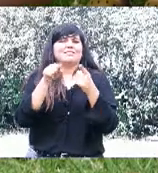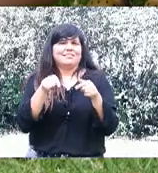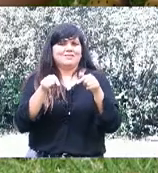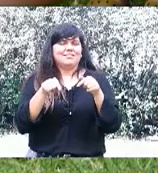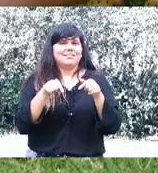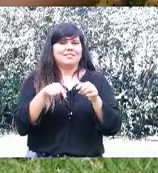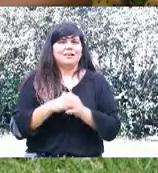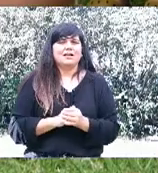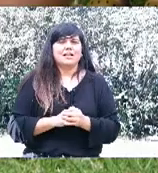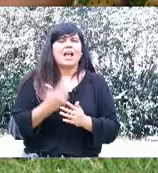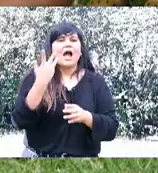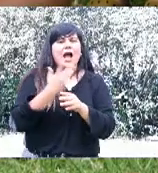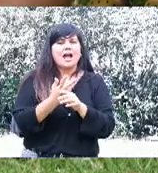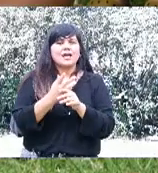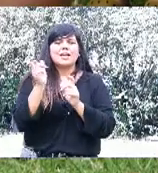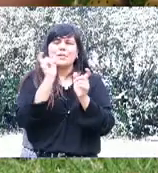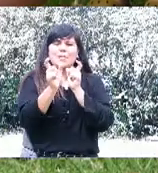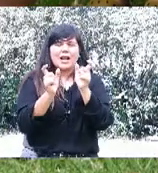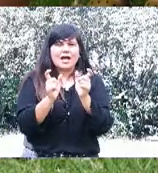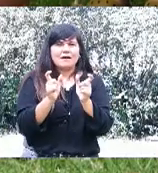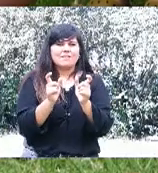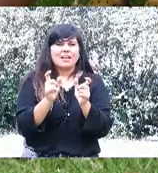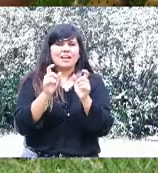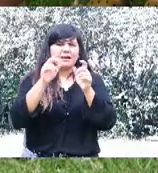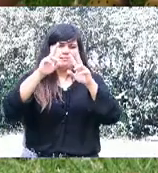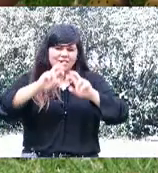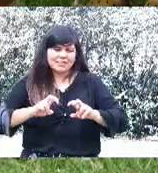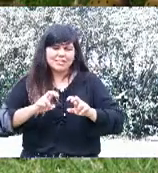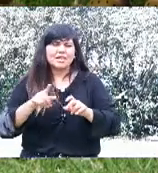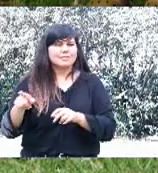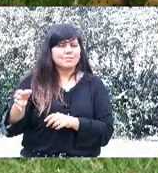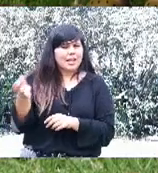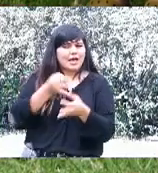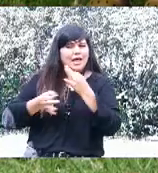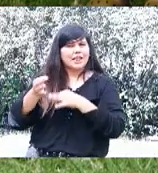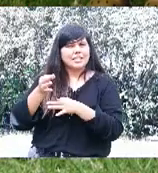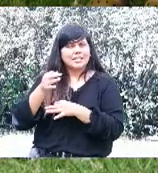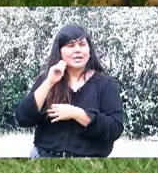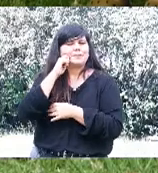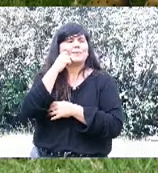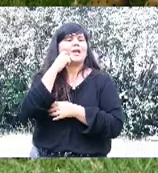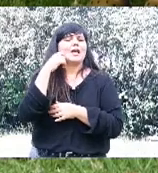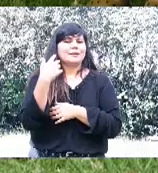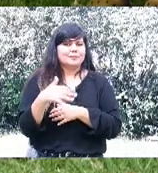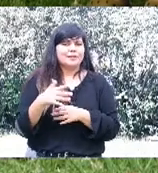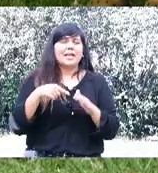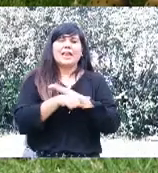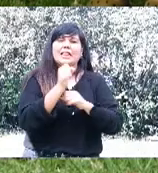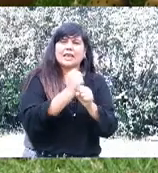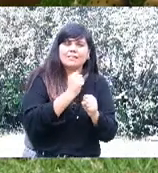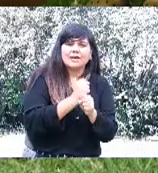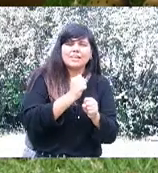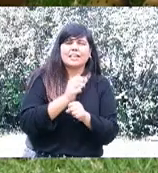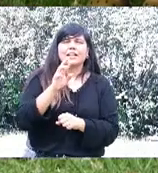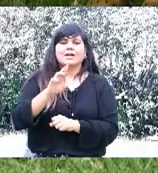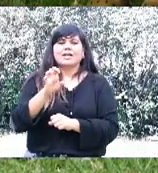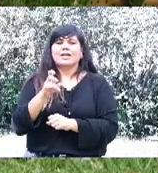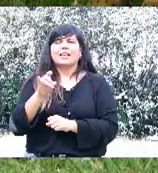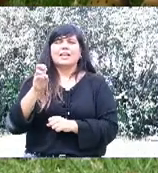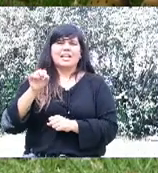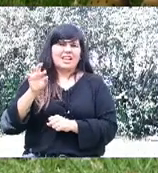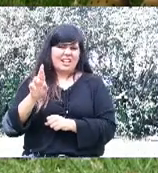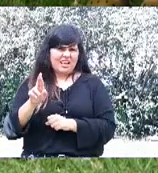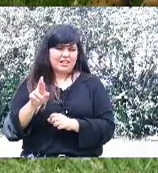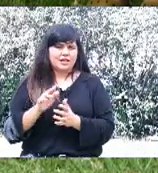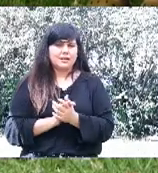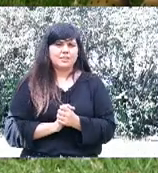ha hay hay que revisar algunas palabras cierto Sí me hace mucho sentido lo lo que mencionas a propósito de intervenir y regenerar y como de alguna